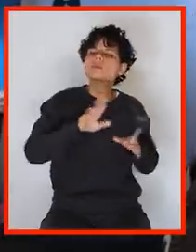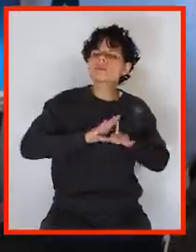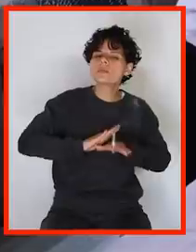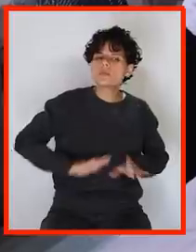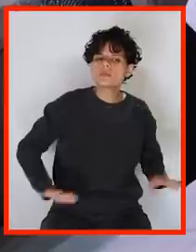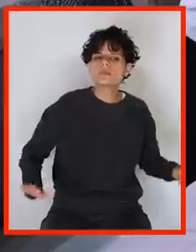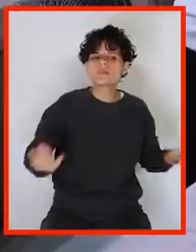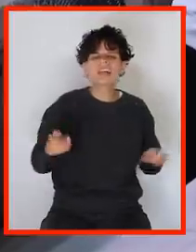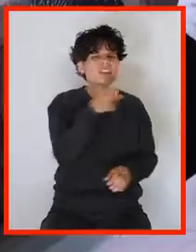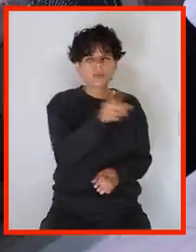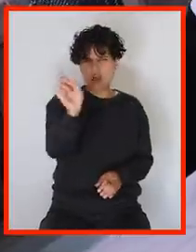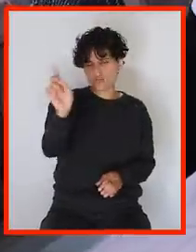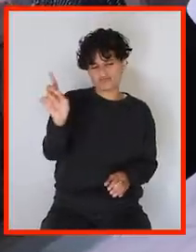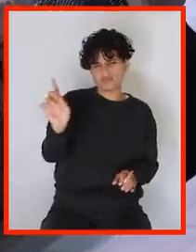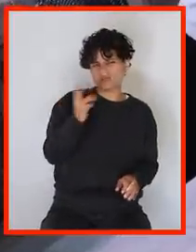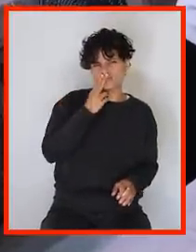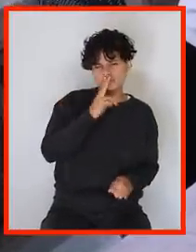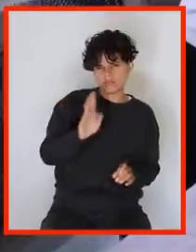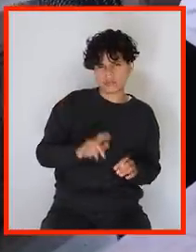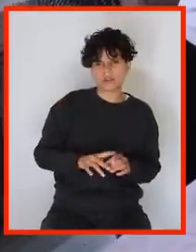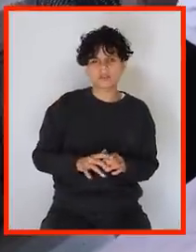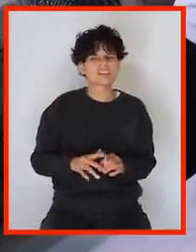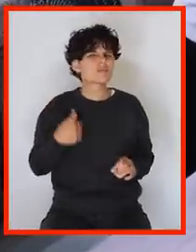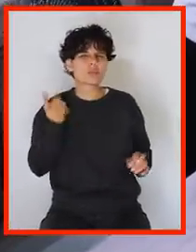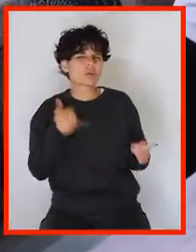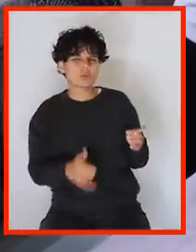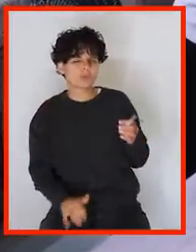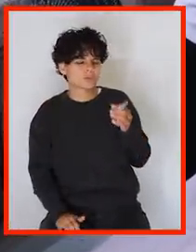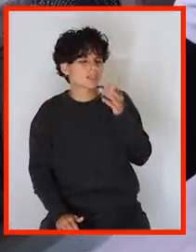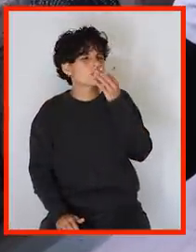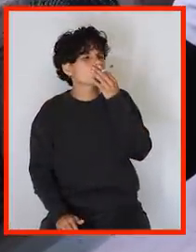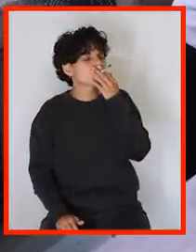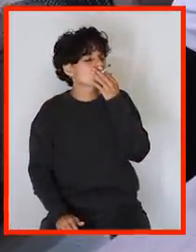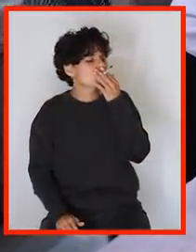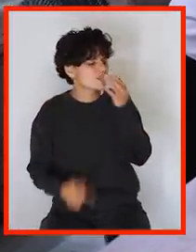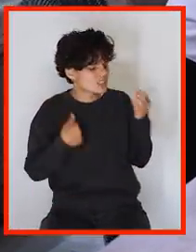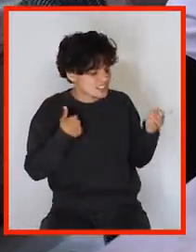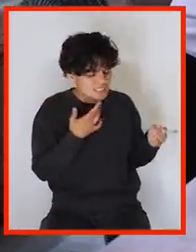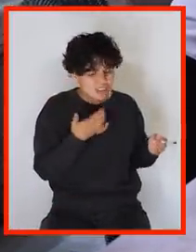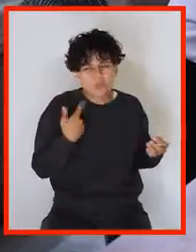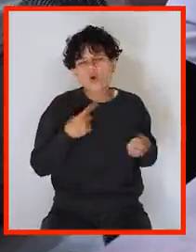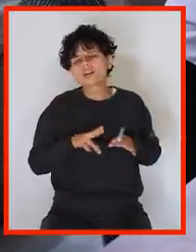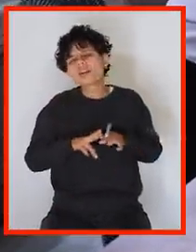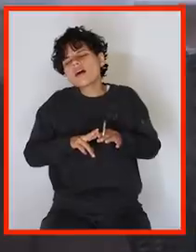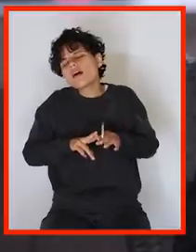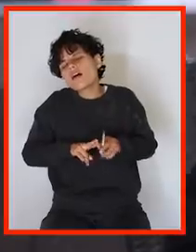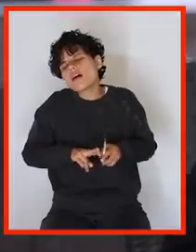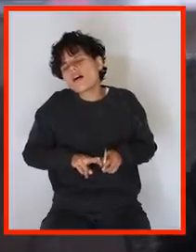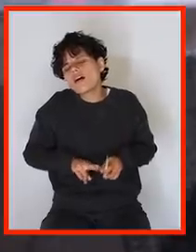te relajas, ¿no? Relaja. Pero en la semana no. A mí no me gusta. O sea, no es que no me guste, sino que como que me deja muy